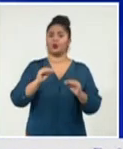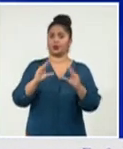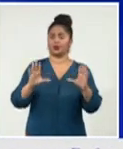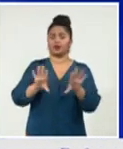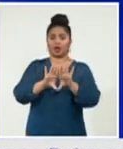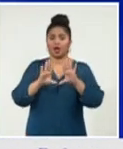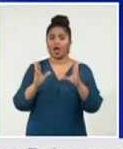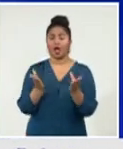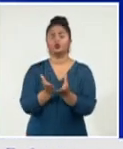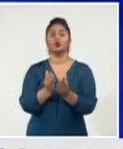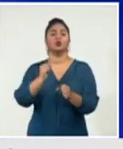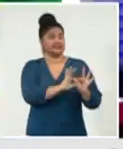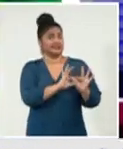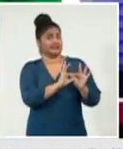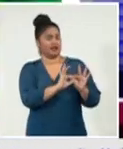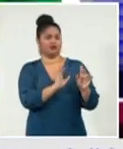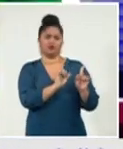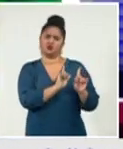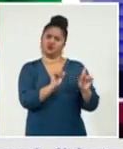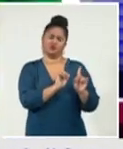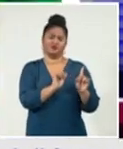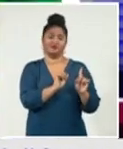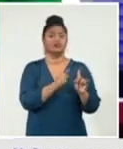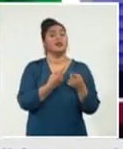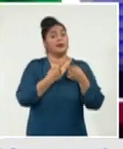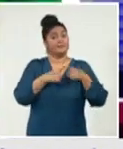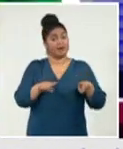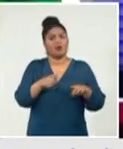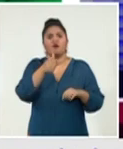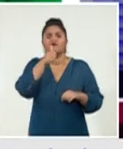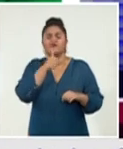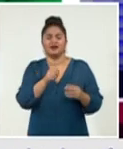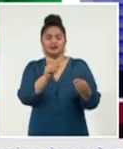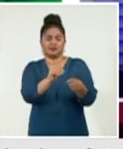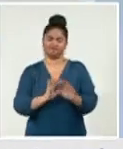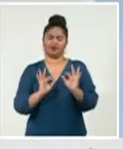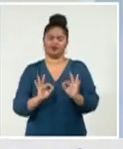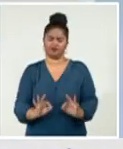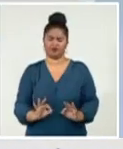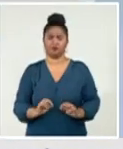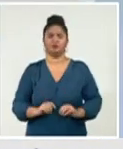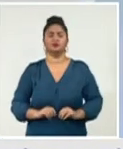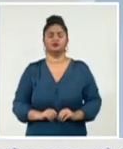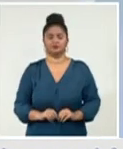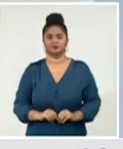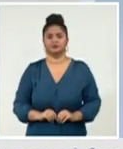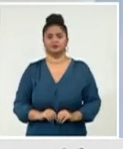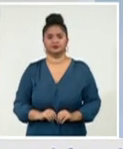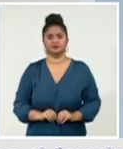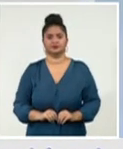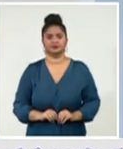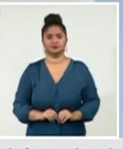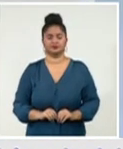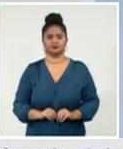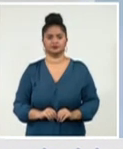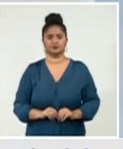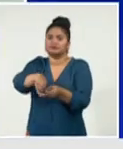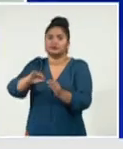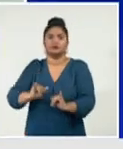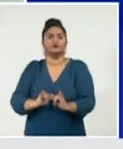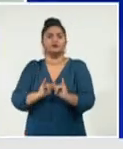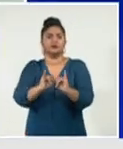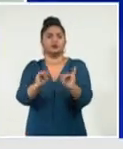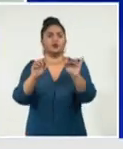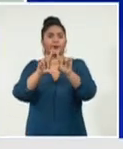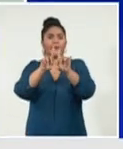enero continúa reflejando la complejidad epidemiológica del país ahora con el predominio de la variante omicron las estadísticas del ministerio